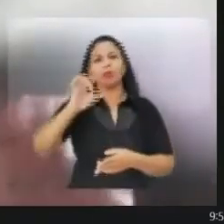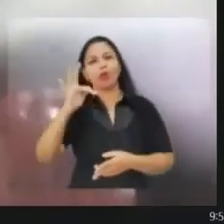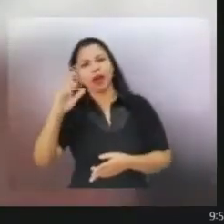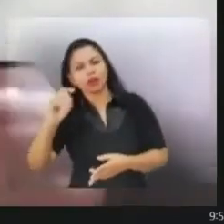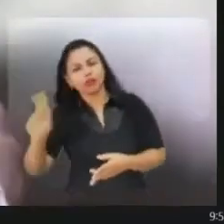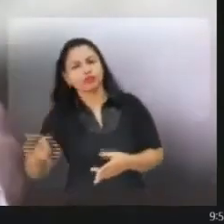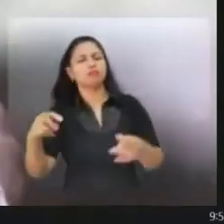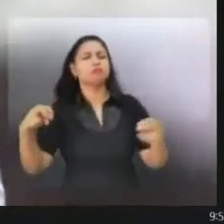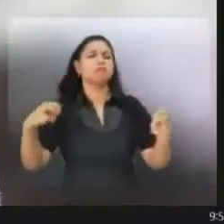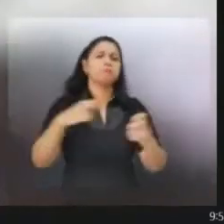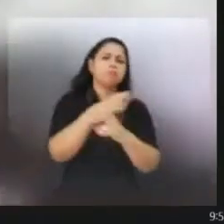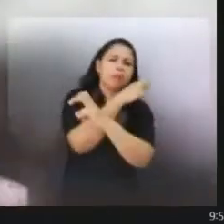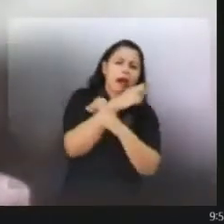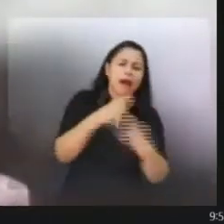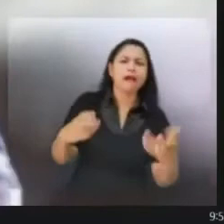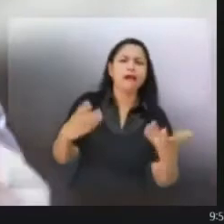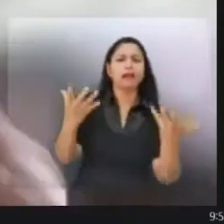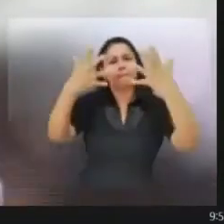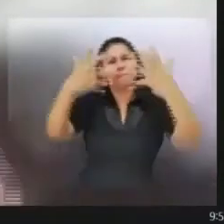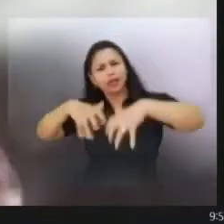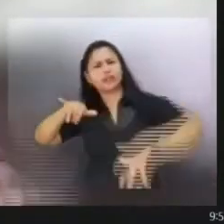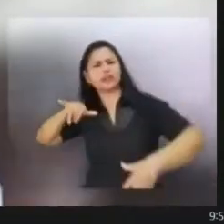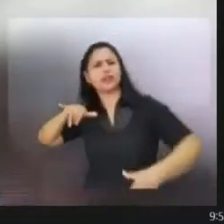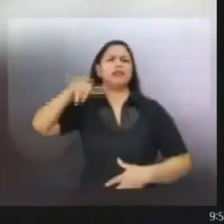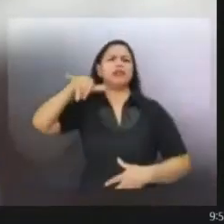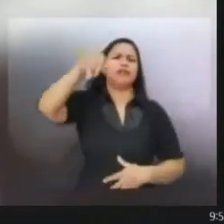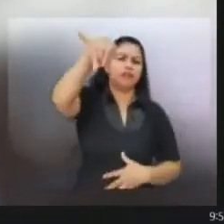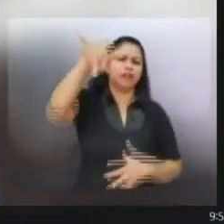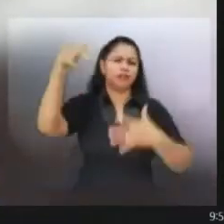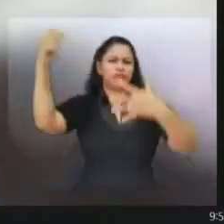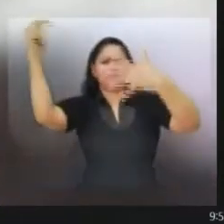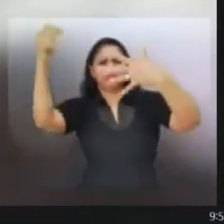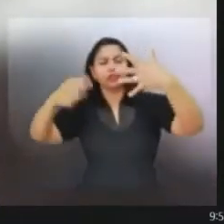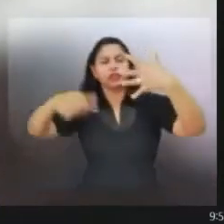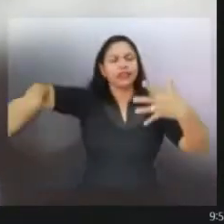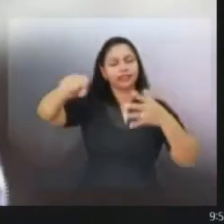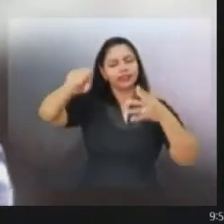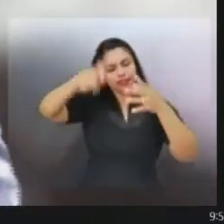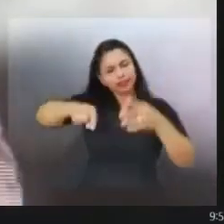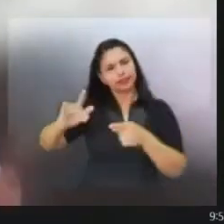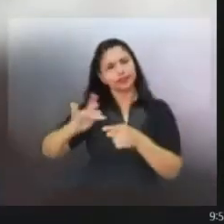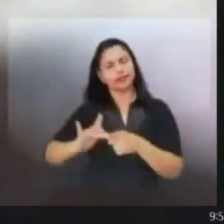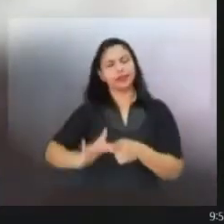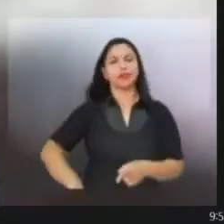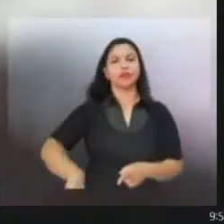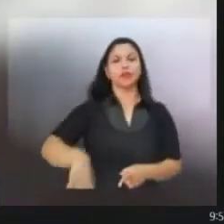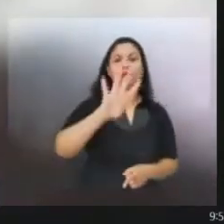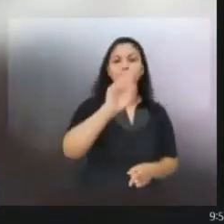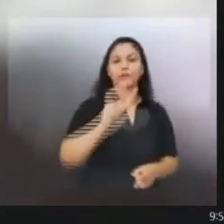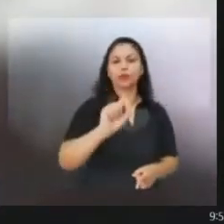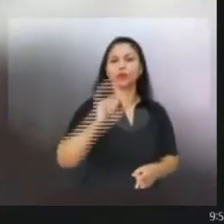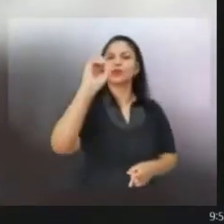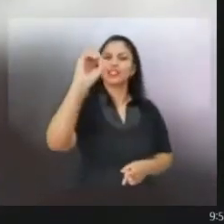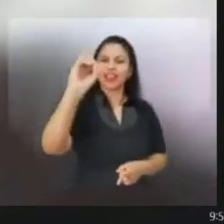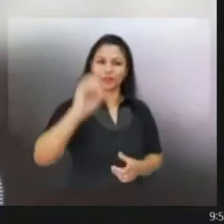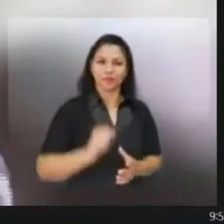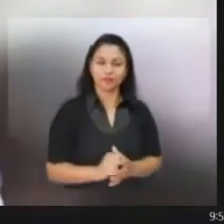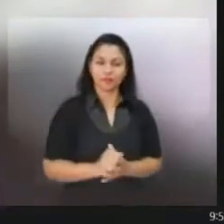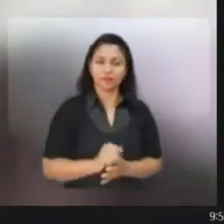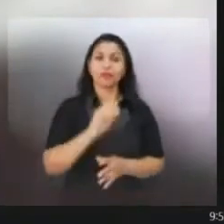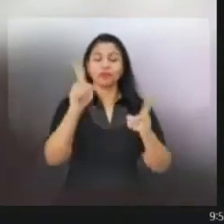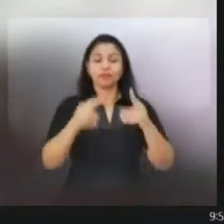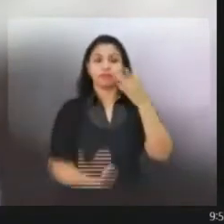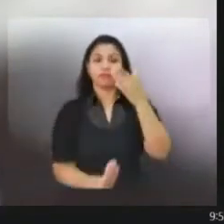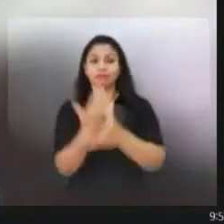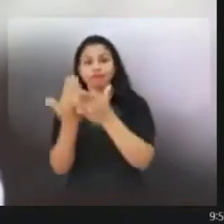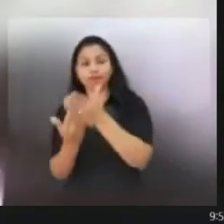minería, o en aeropuertos, están pensando en implementar tecnologías 4.0 y desarrollar sus propias soluciones. Y aquí surgen algunos de